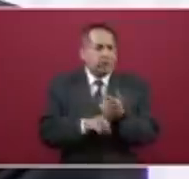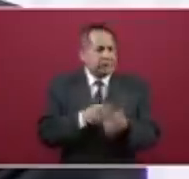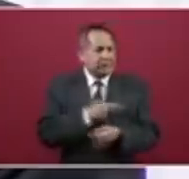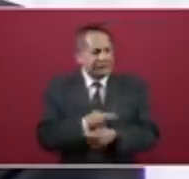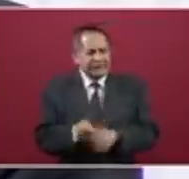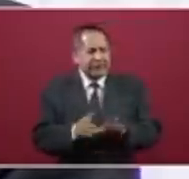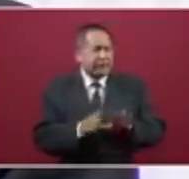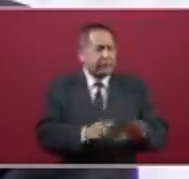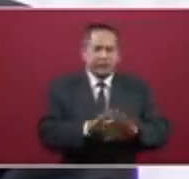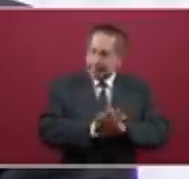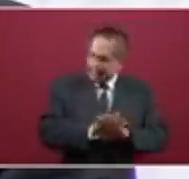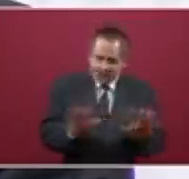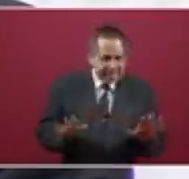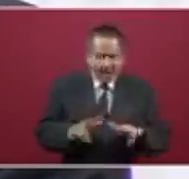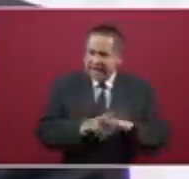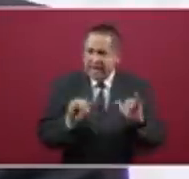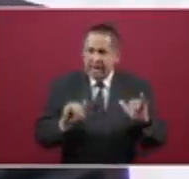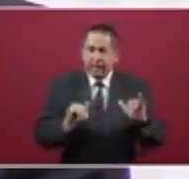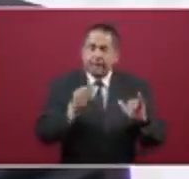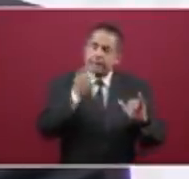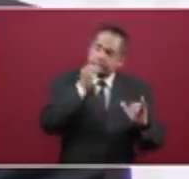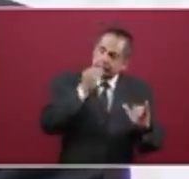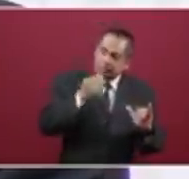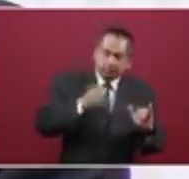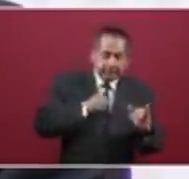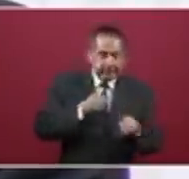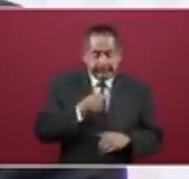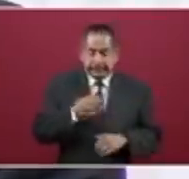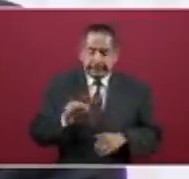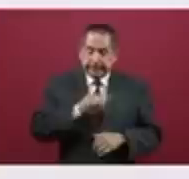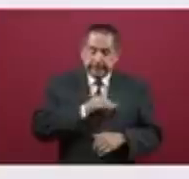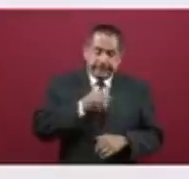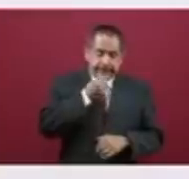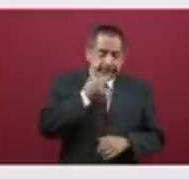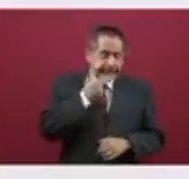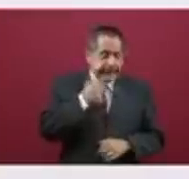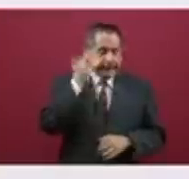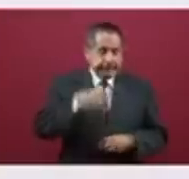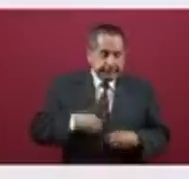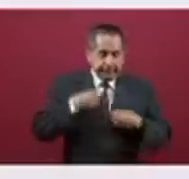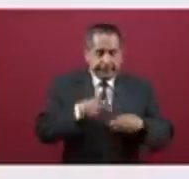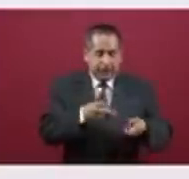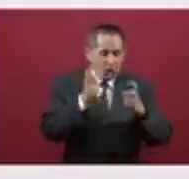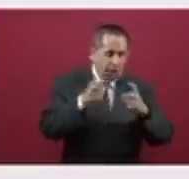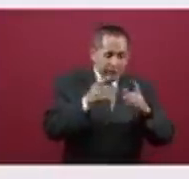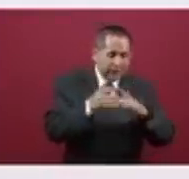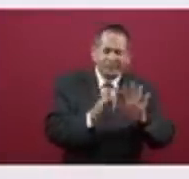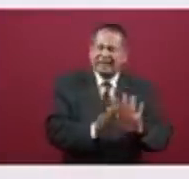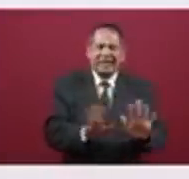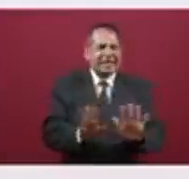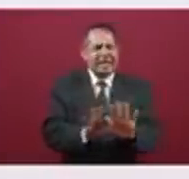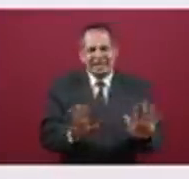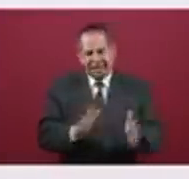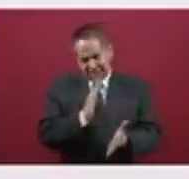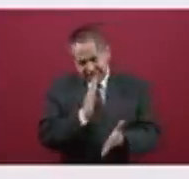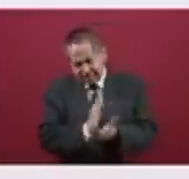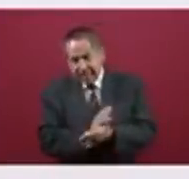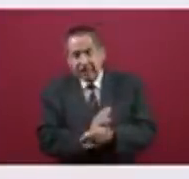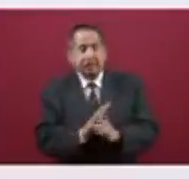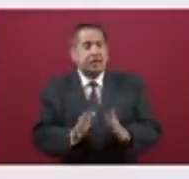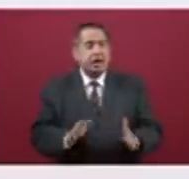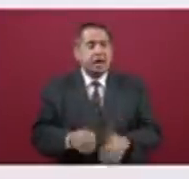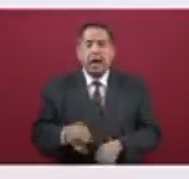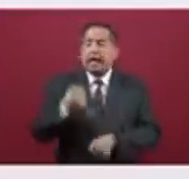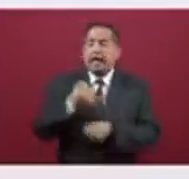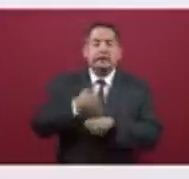se vea obligado a poner en riesgo su vida el problema de la inseguridad y de la violencia